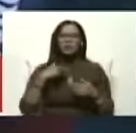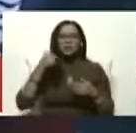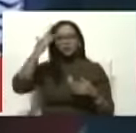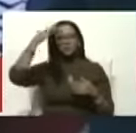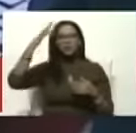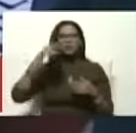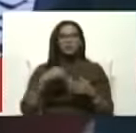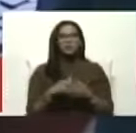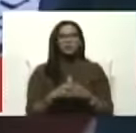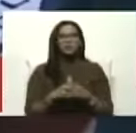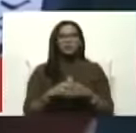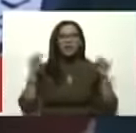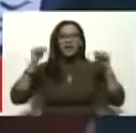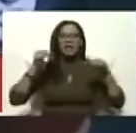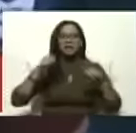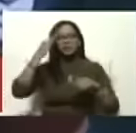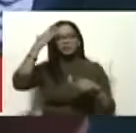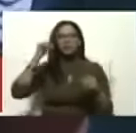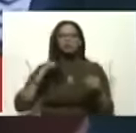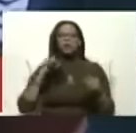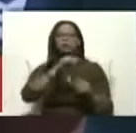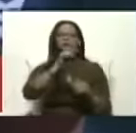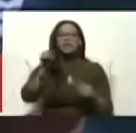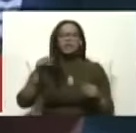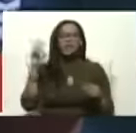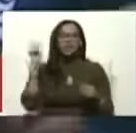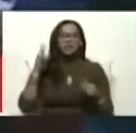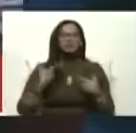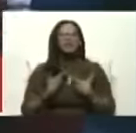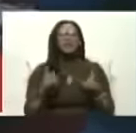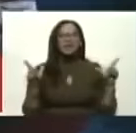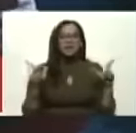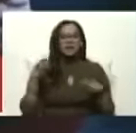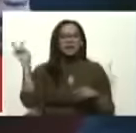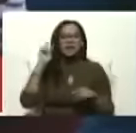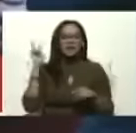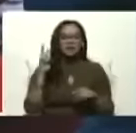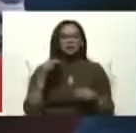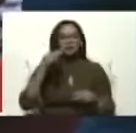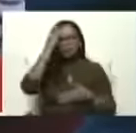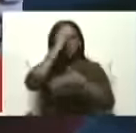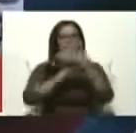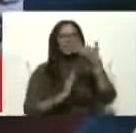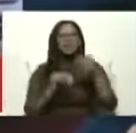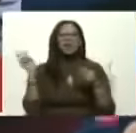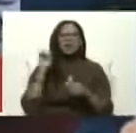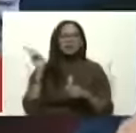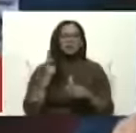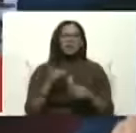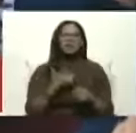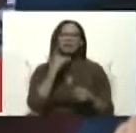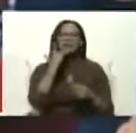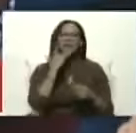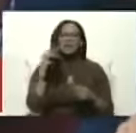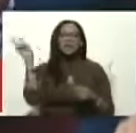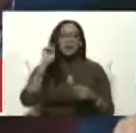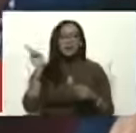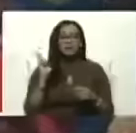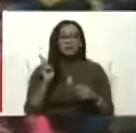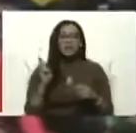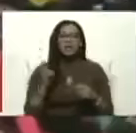sueño. ¿Qué es este sueño? ¿Qué son ustedes? La Venezuela libre, la Venezuela honesta, la Venezuela valiente, la